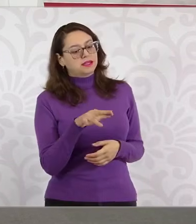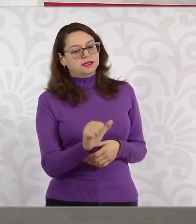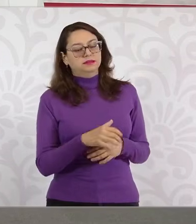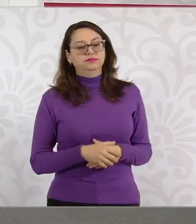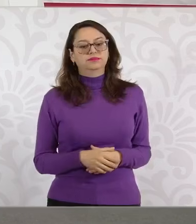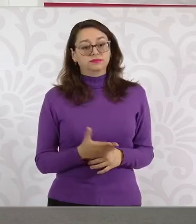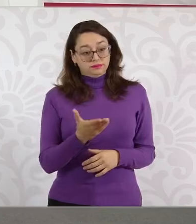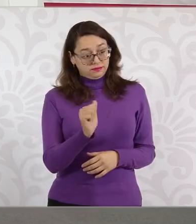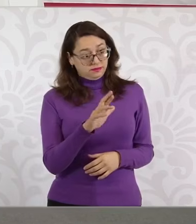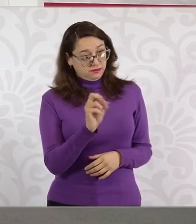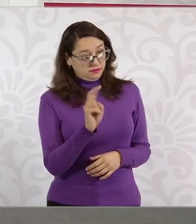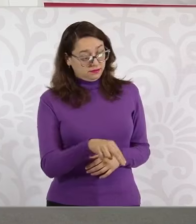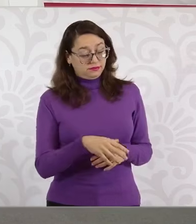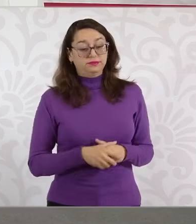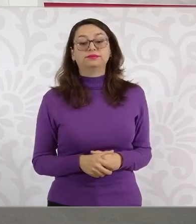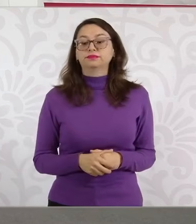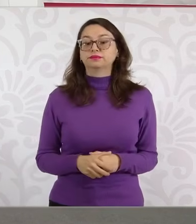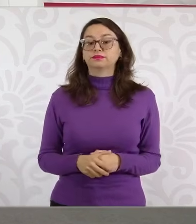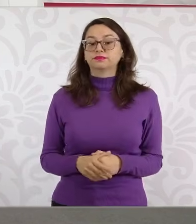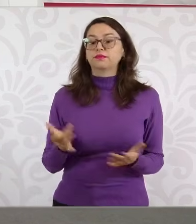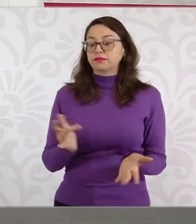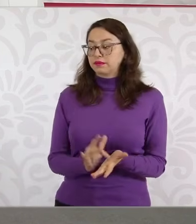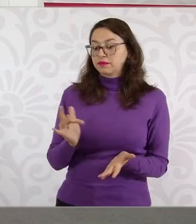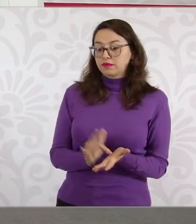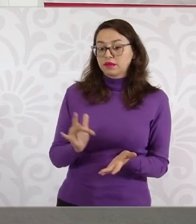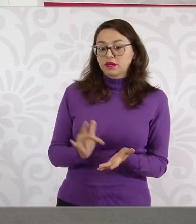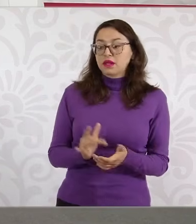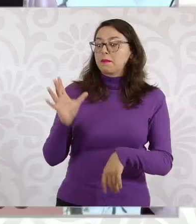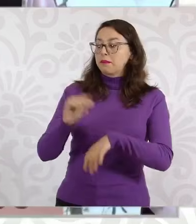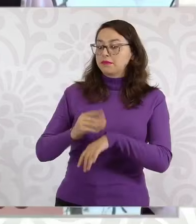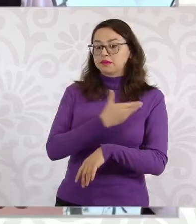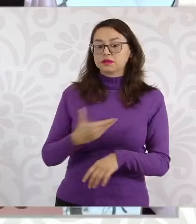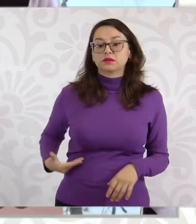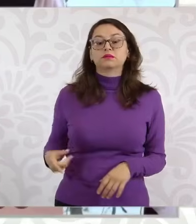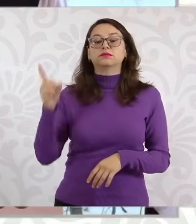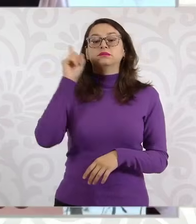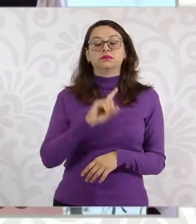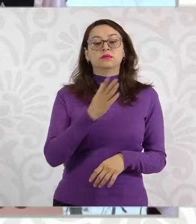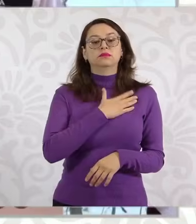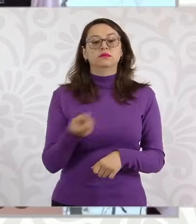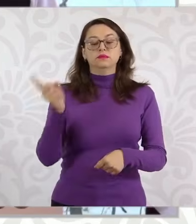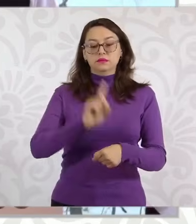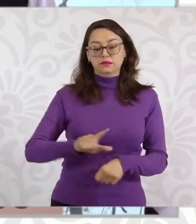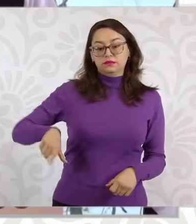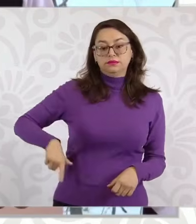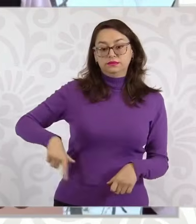Aarón. Sí, muchas gracias. Con su permiso, señora presidenta. Buenos días, señora